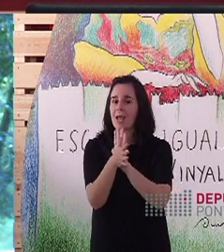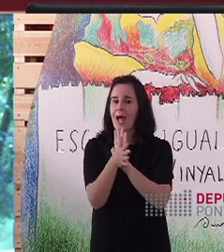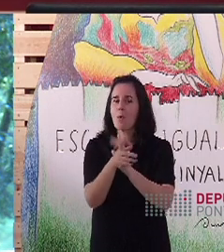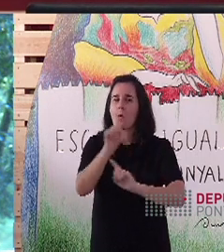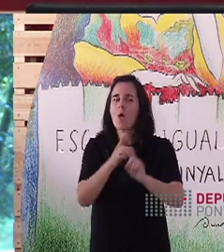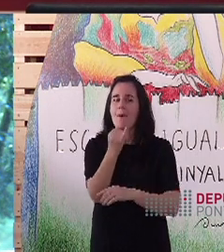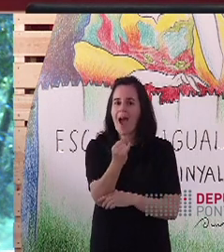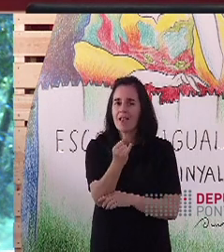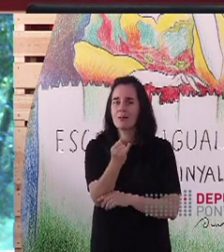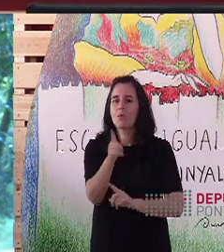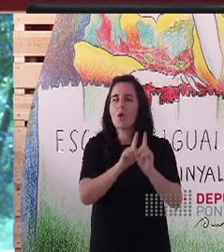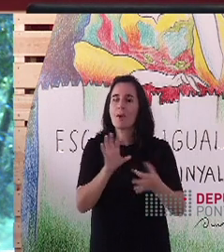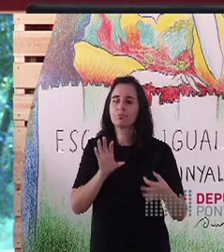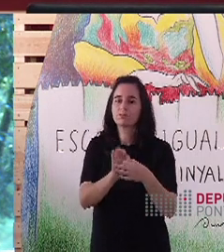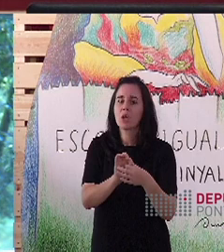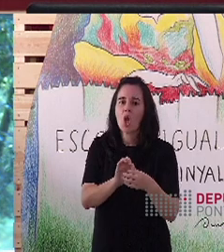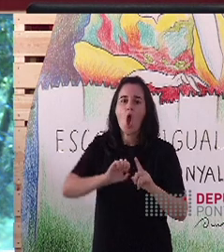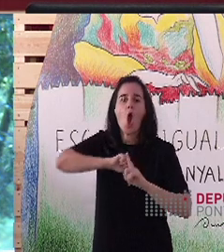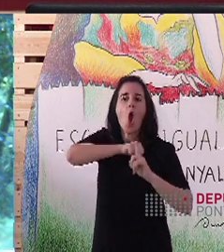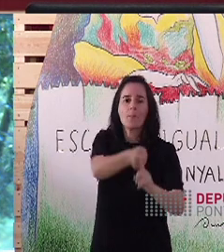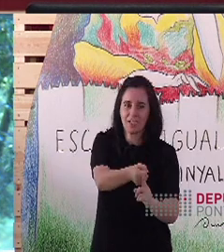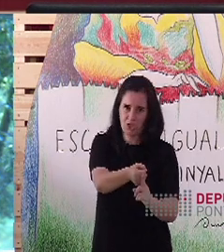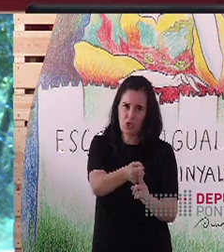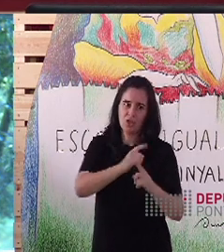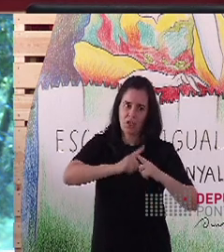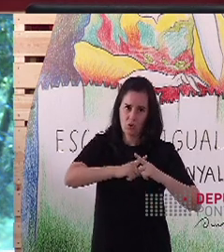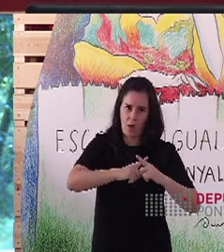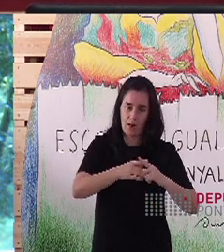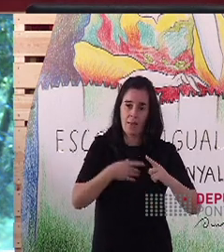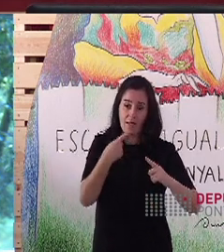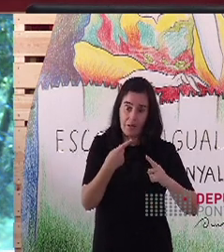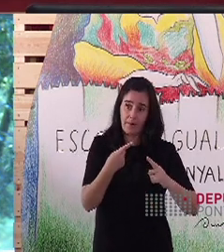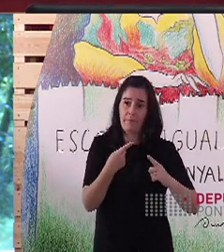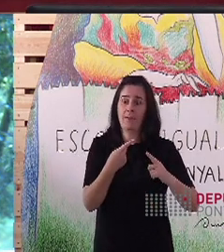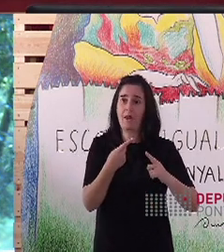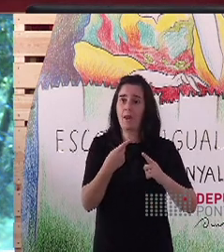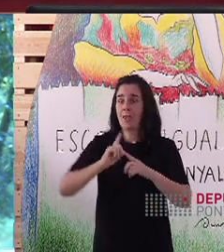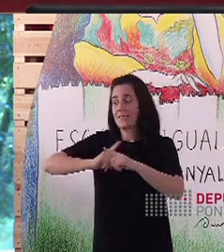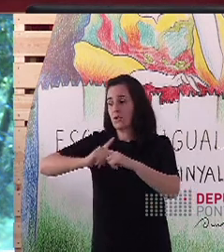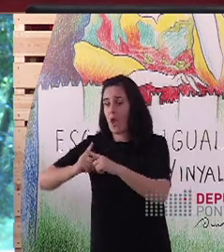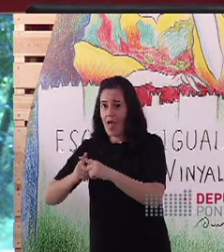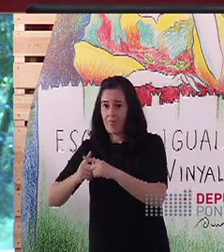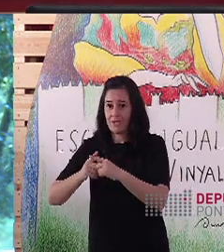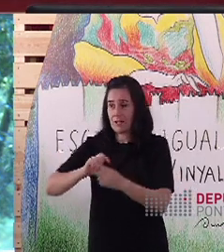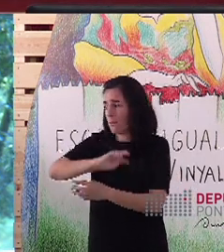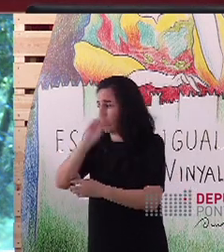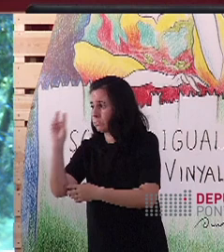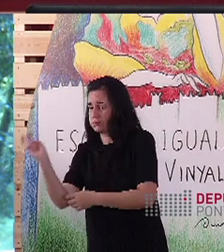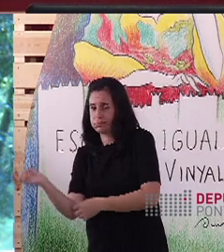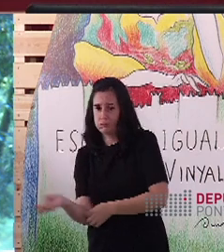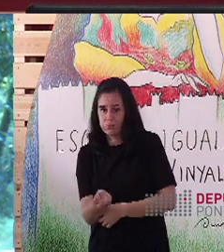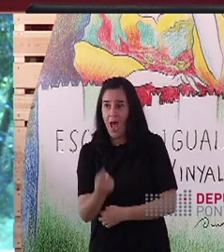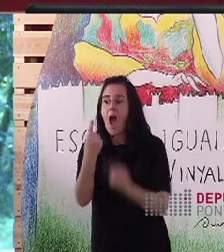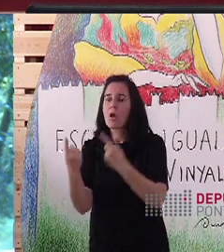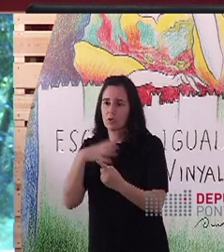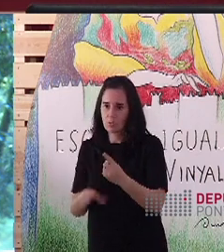la opresión sexual. Hay disidencias sexuales que son oprimidas. Hay disidencias sexuales, las formas de vivir